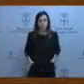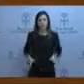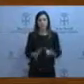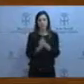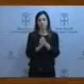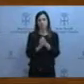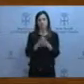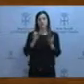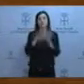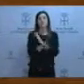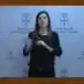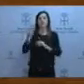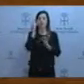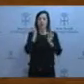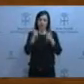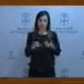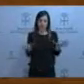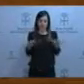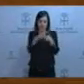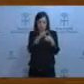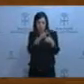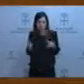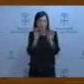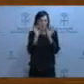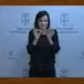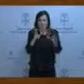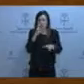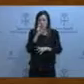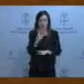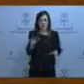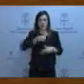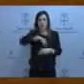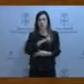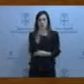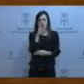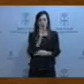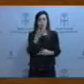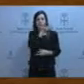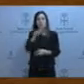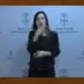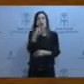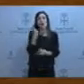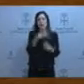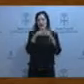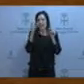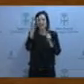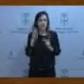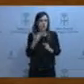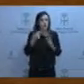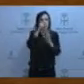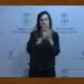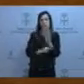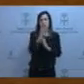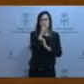iniciativa del Partido Popular, esto está fatal, vivimos en el fin del mundo, los jóvenes asturianos tienen unas condiciones muchísimo peores que las del resto